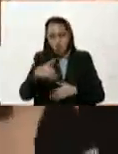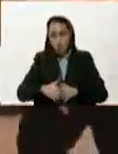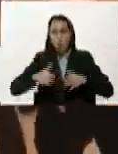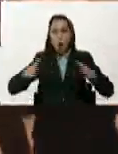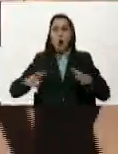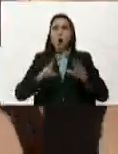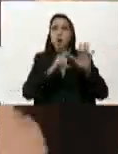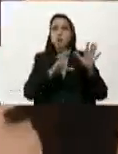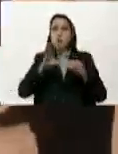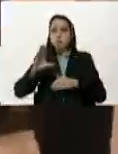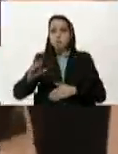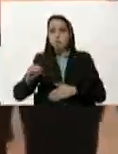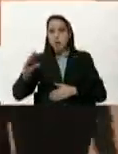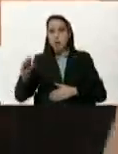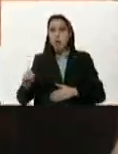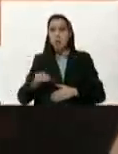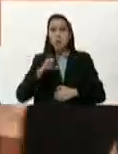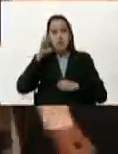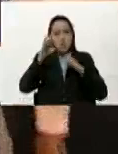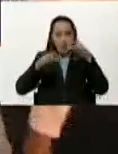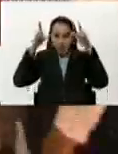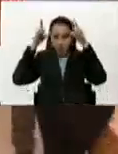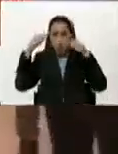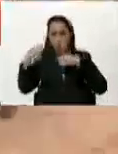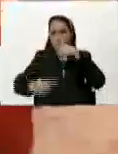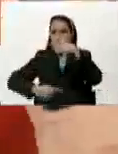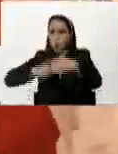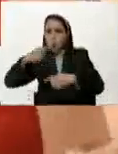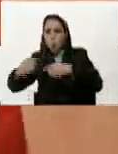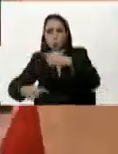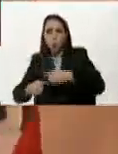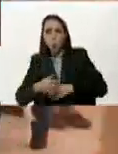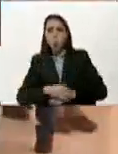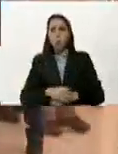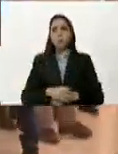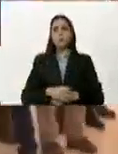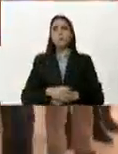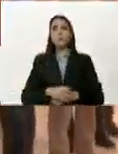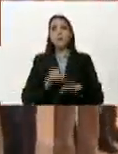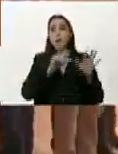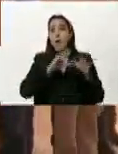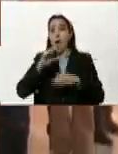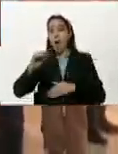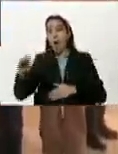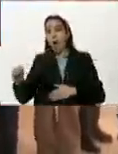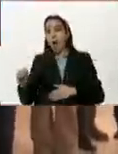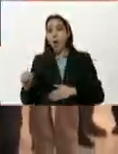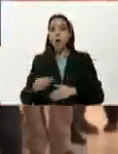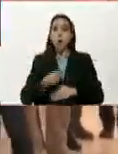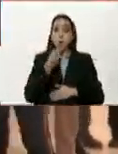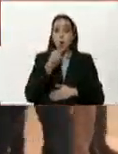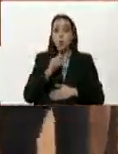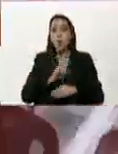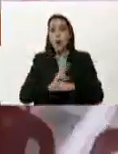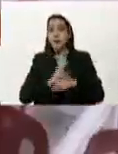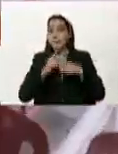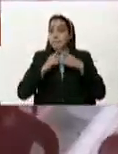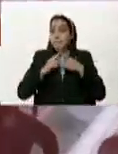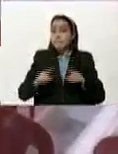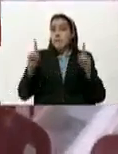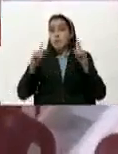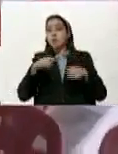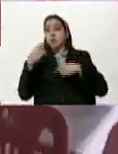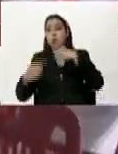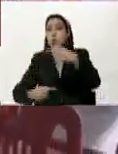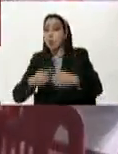600 600 reses diarias cualquiera puede decir no se sientan restos se comen en un ratico y pro 600 veces por